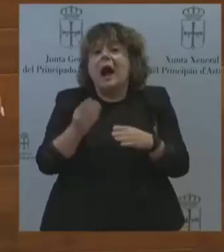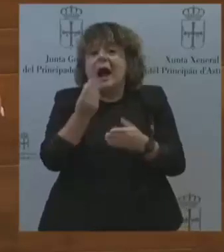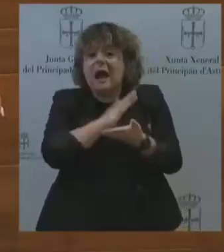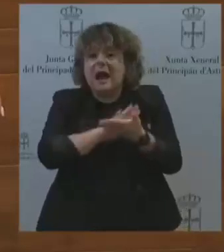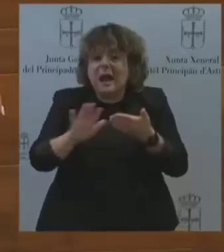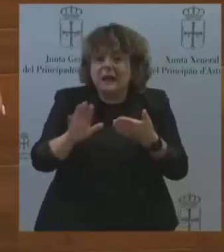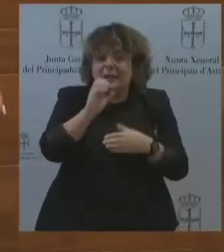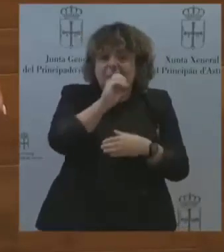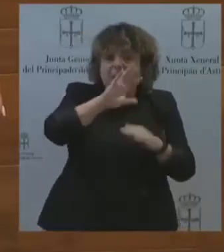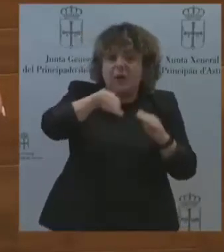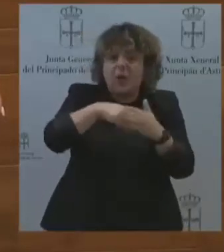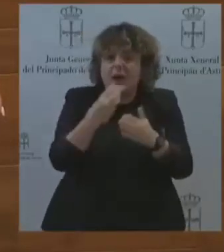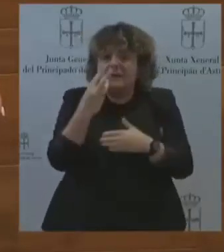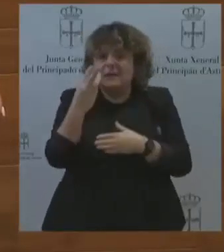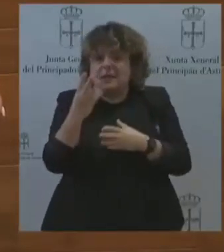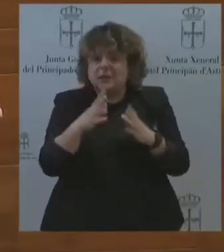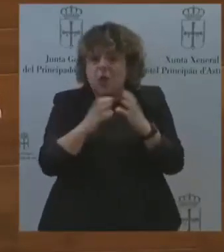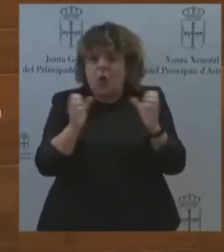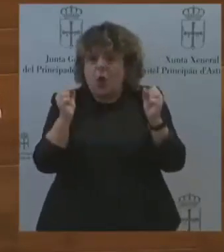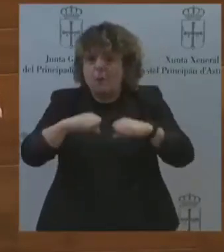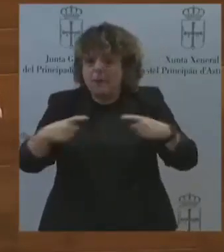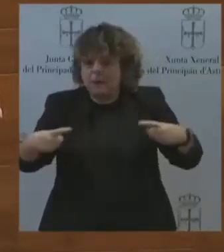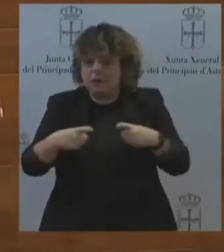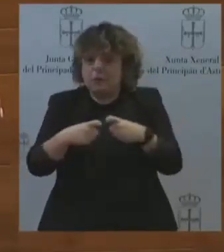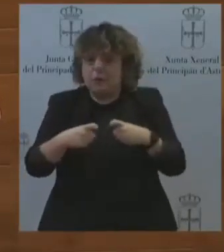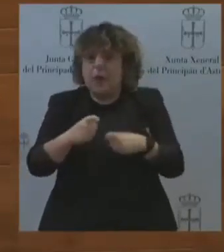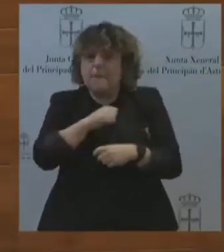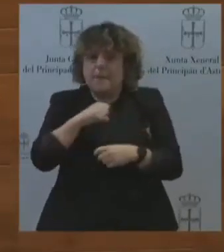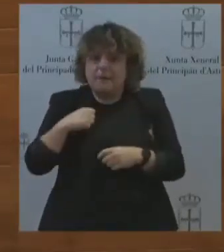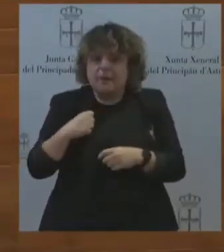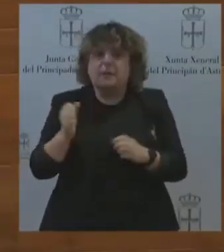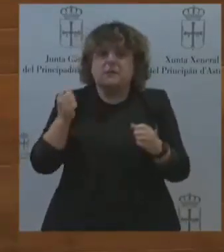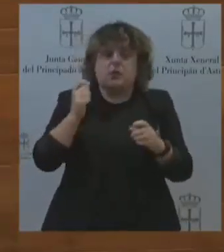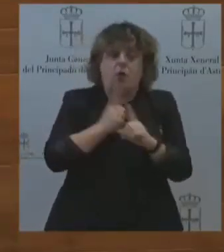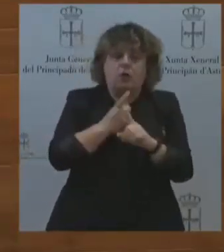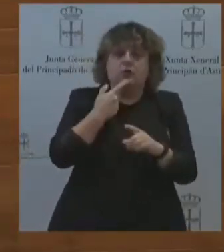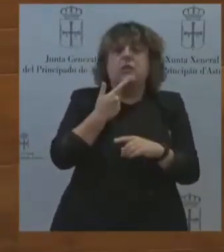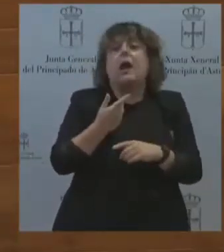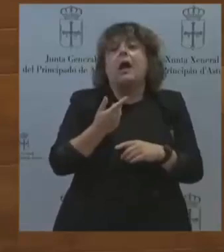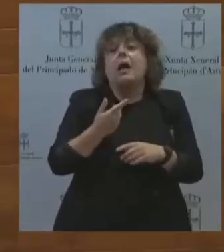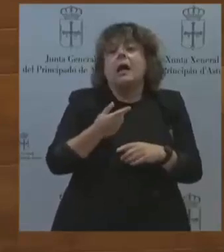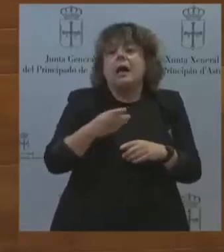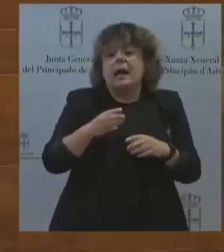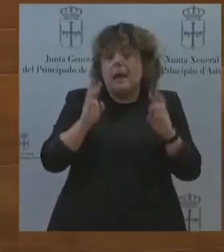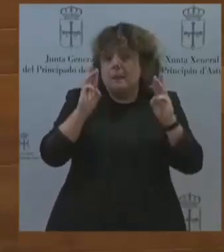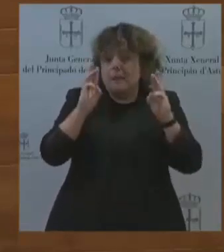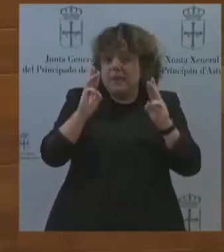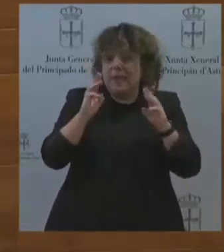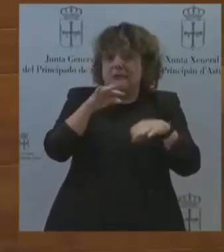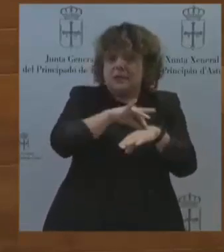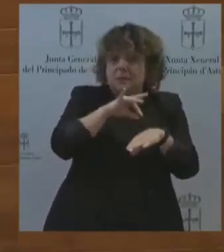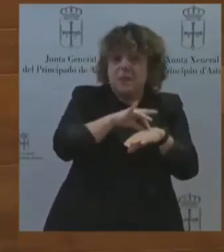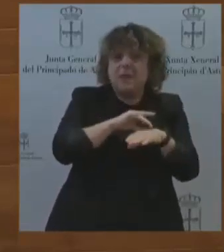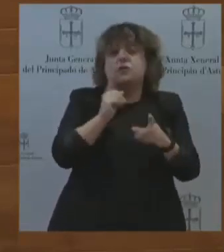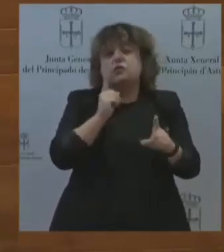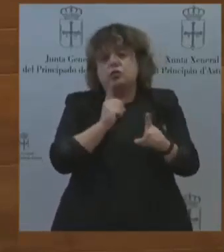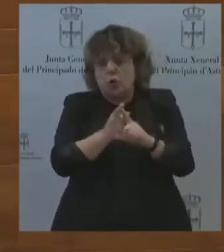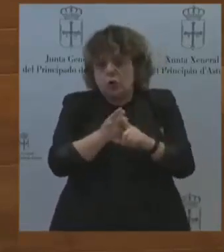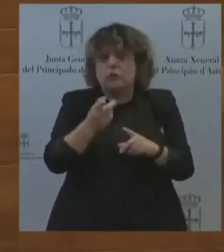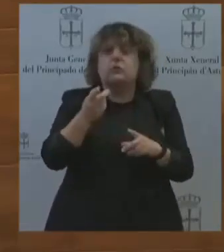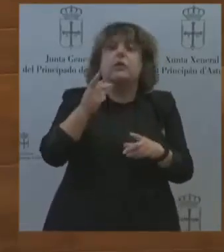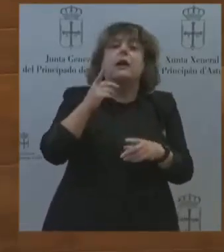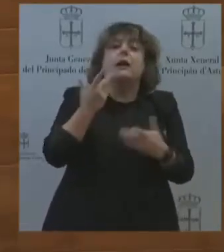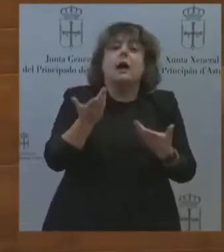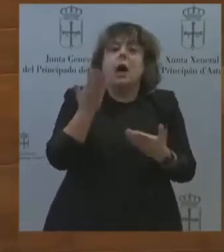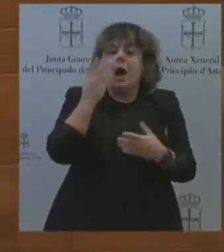en contra. Contratar a 20 pediatras, en contra. La dotación de mascarillas a los colegios en plena ola de COVID, en contra. Se negaron que existiera también